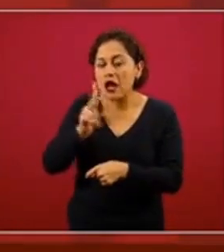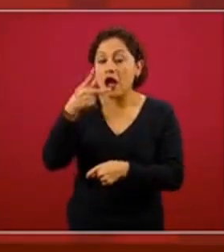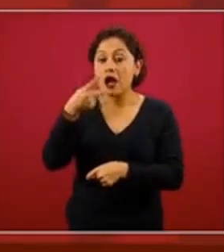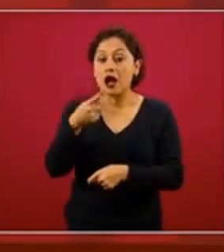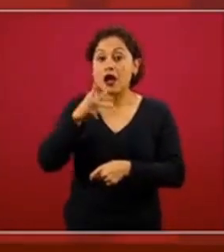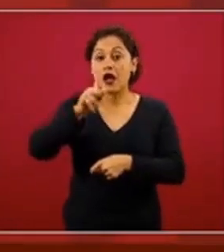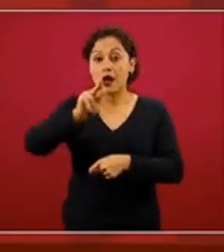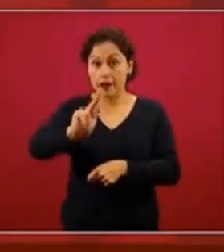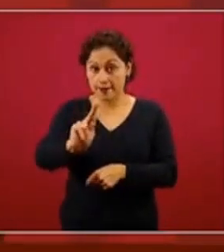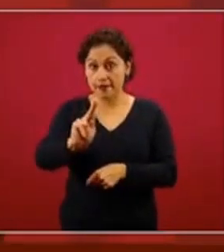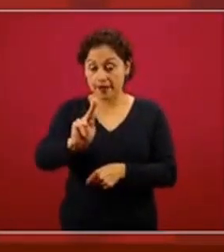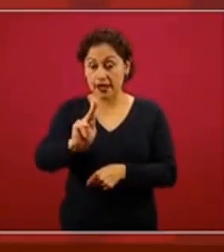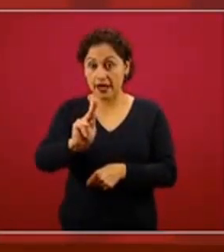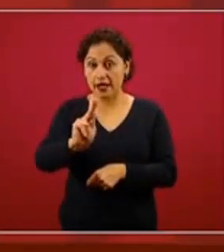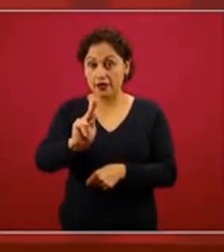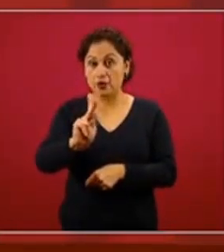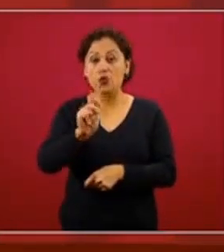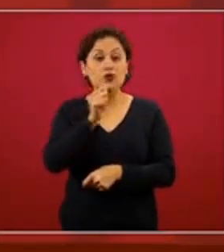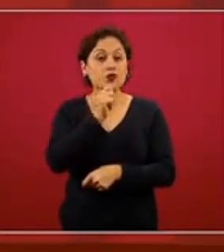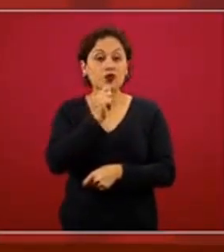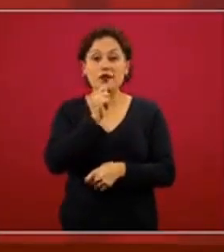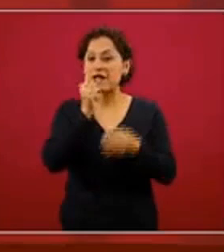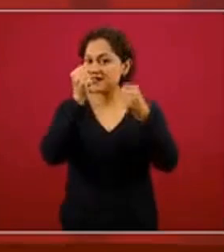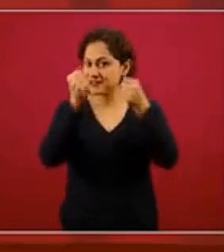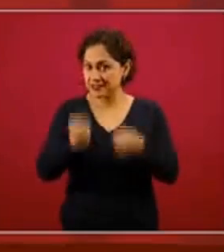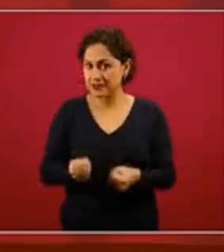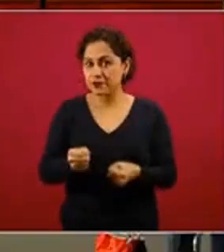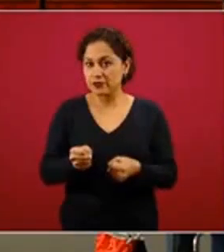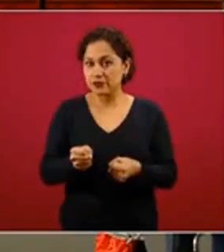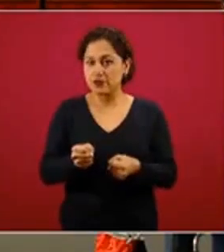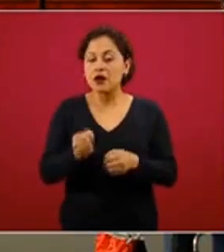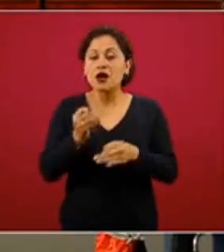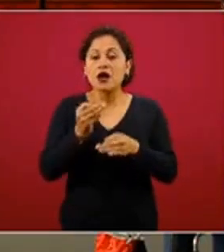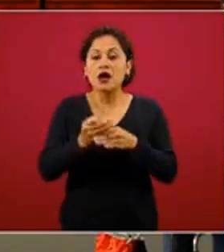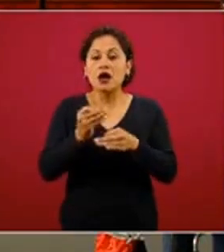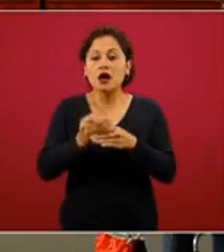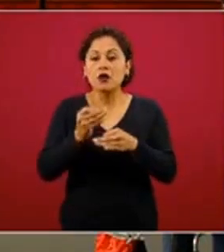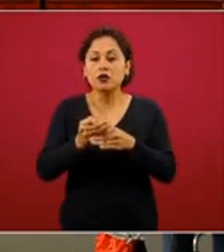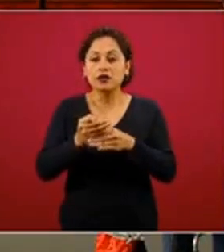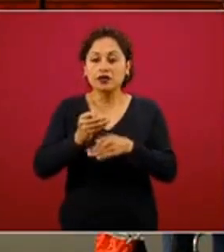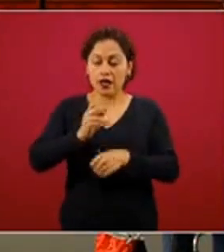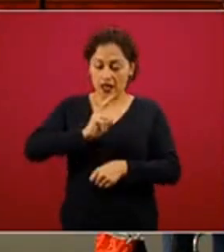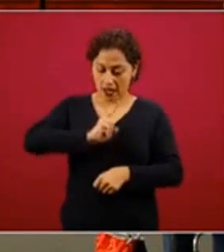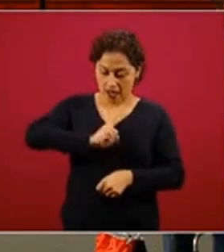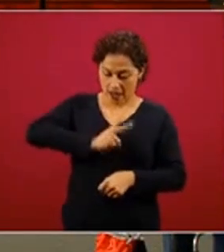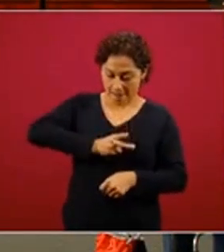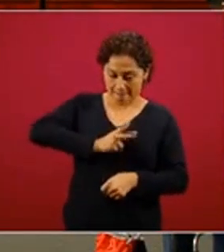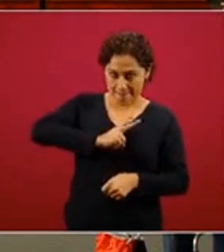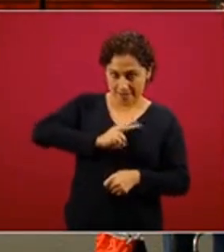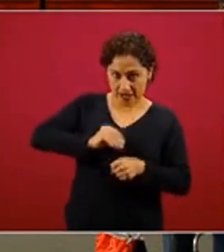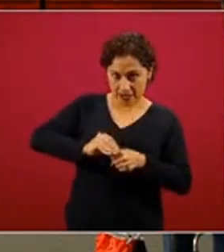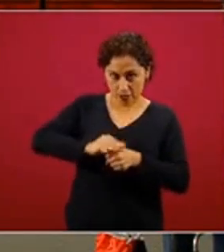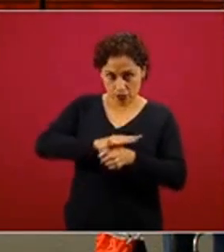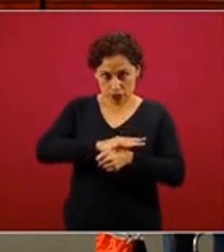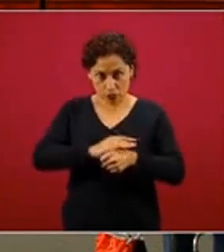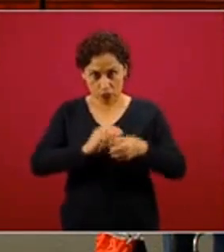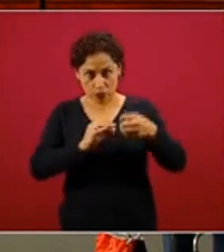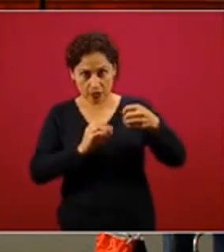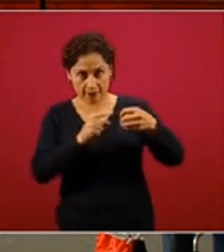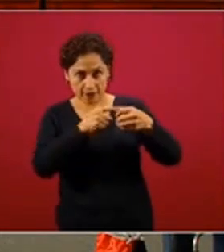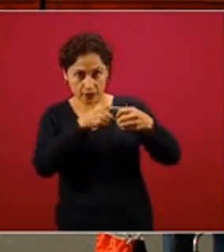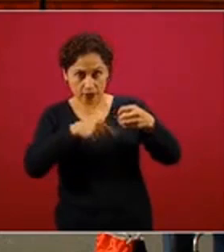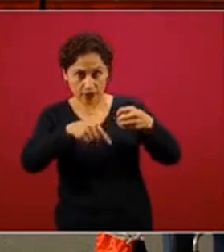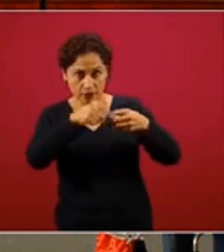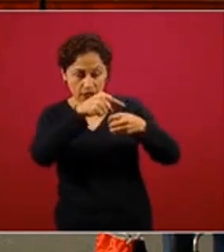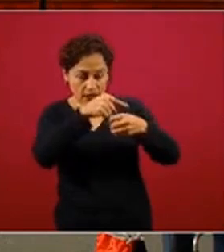imposibilidad tecnológicamente, sino ubicar directamente qué es lo que a este virus lo neutraliza, lo dije en los